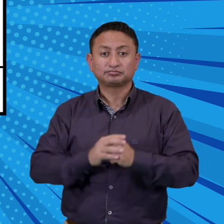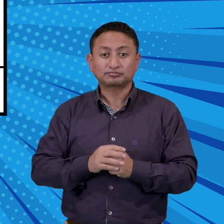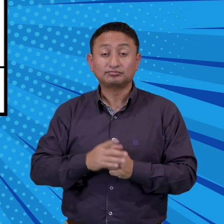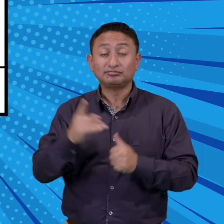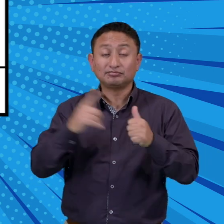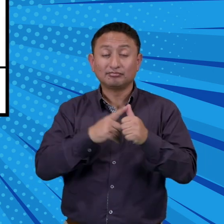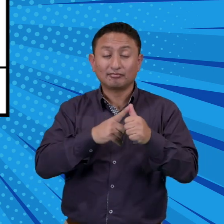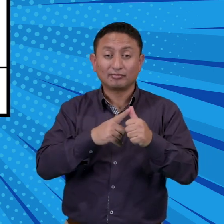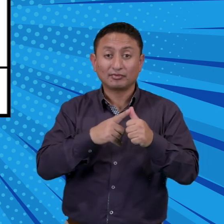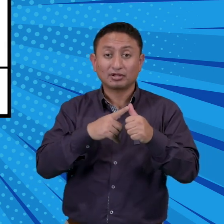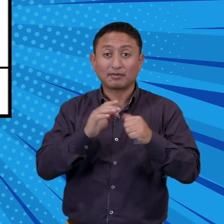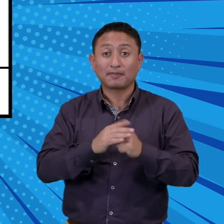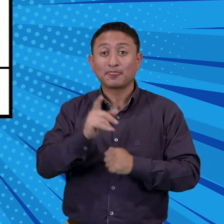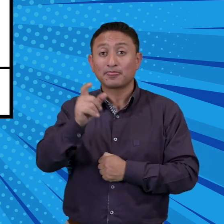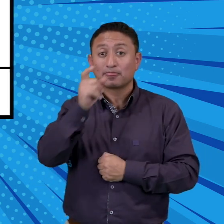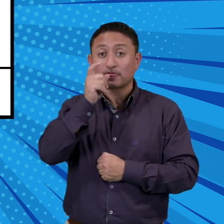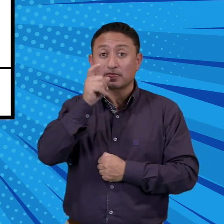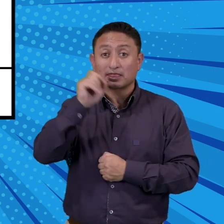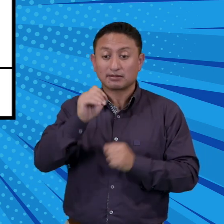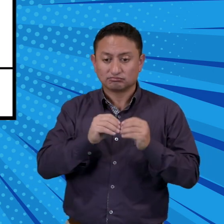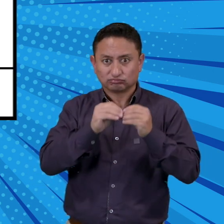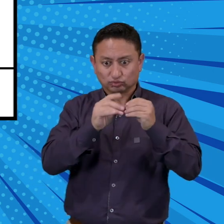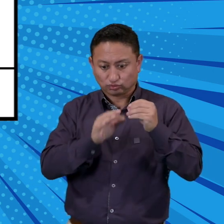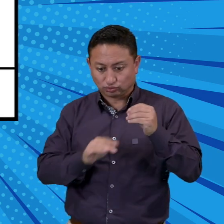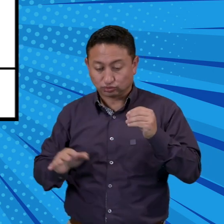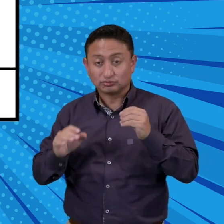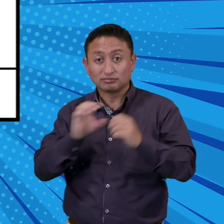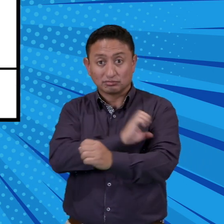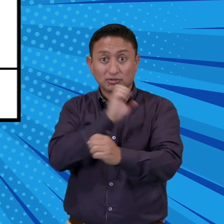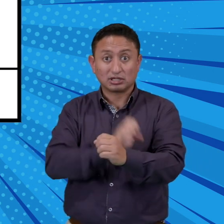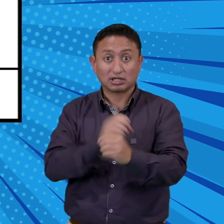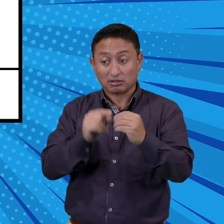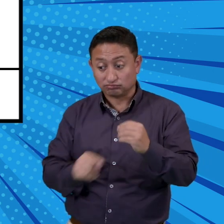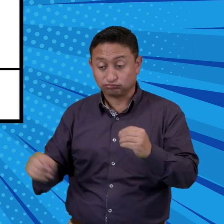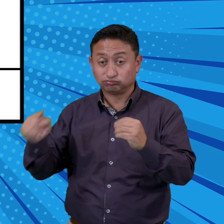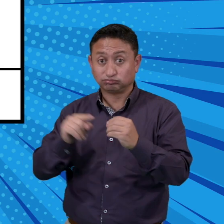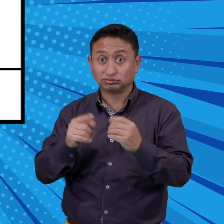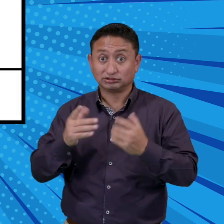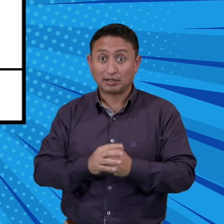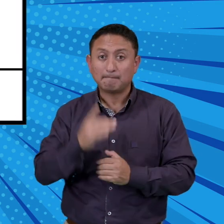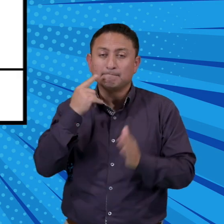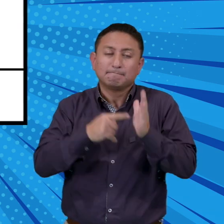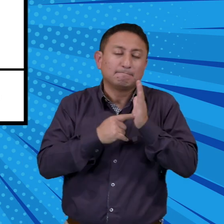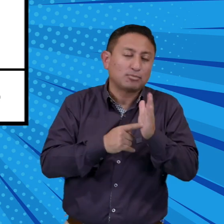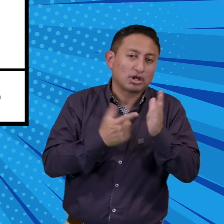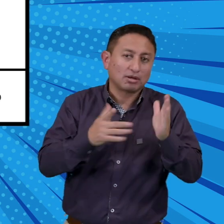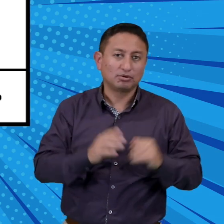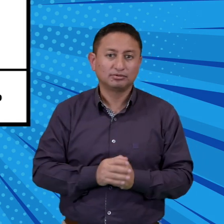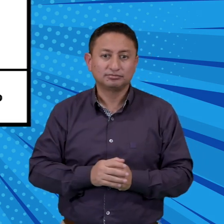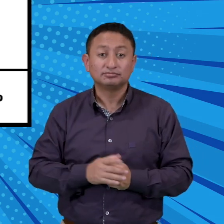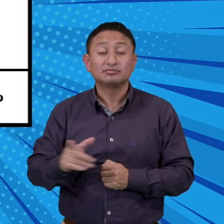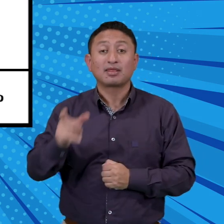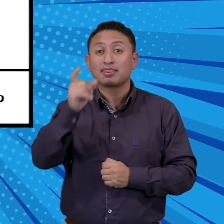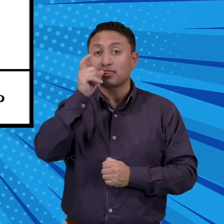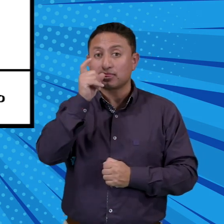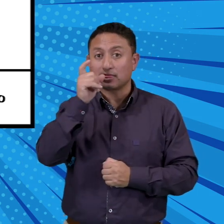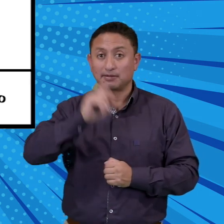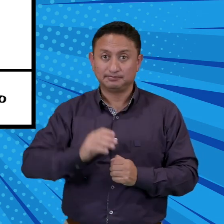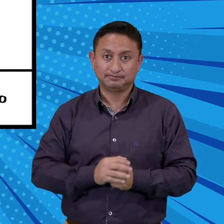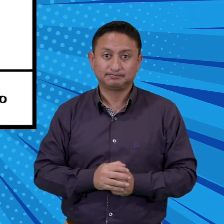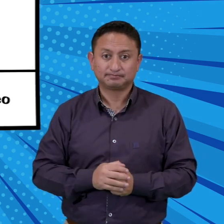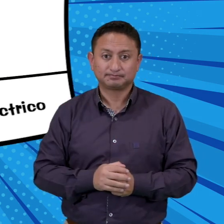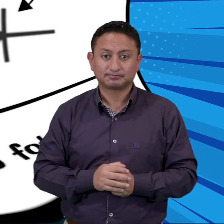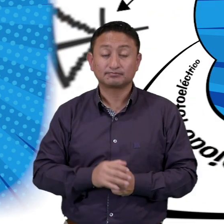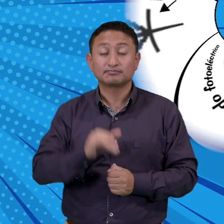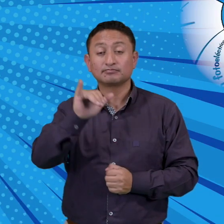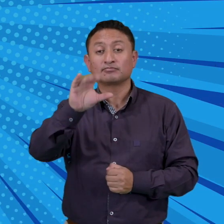una tensión o una corriente y suministrar energía a una carga dada. Ejemplos de estos elementos: la batería,